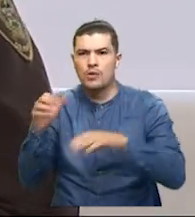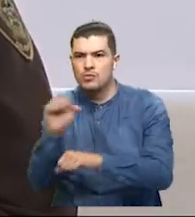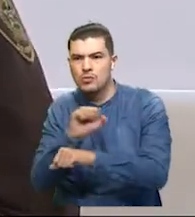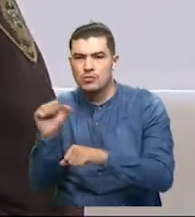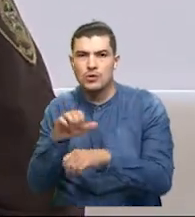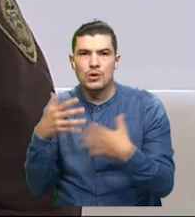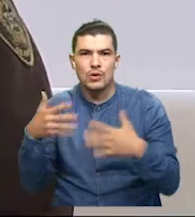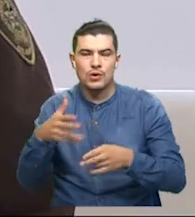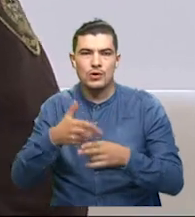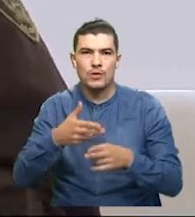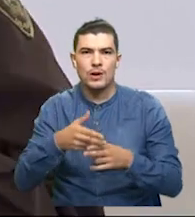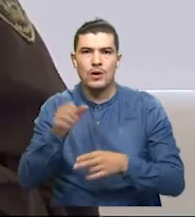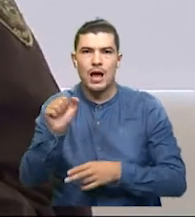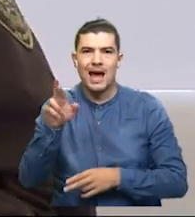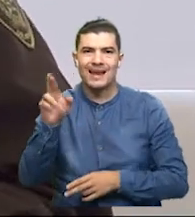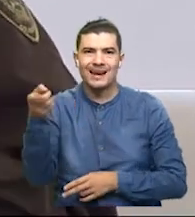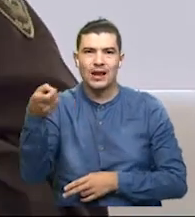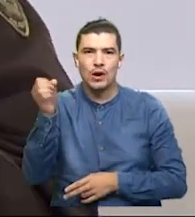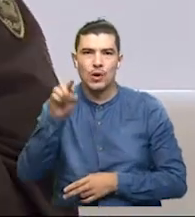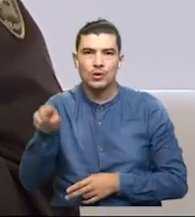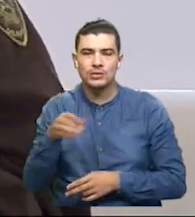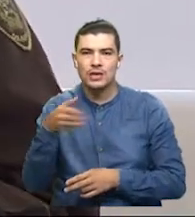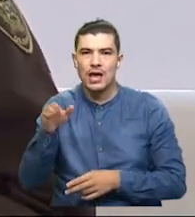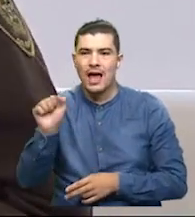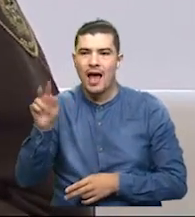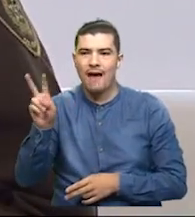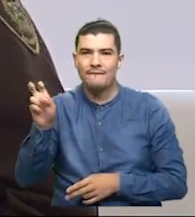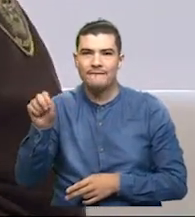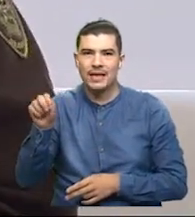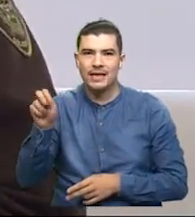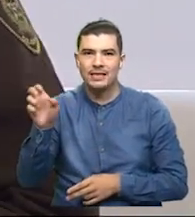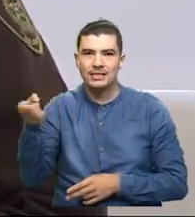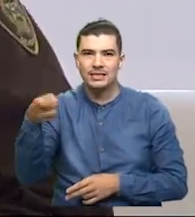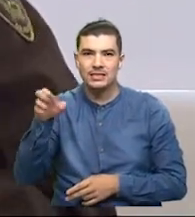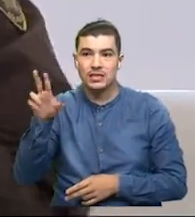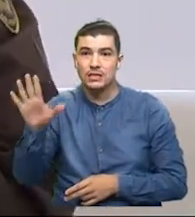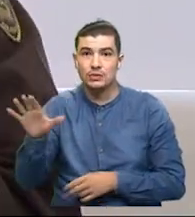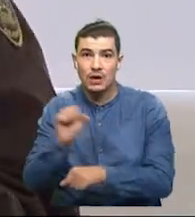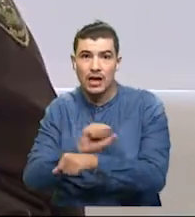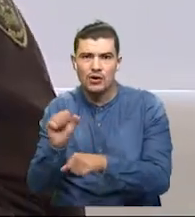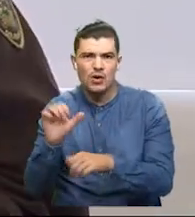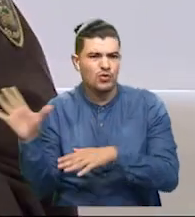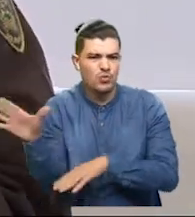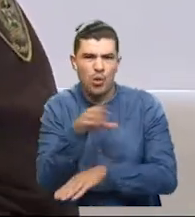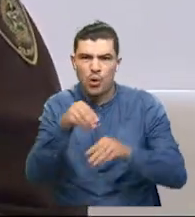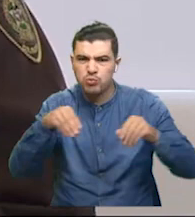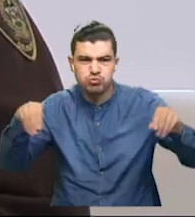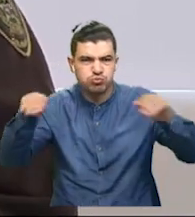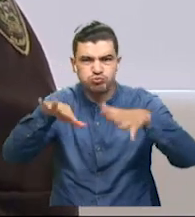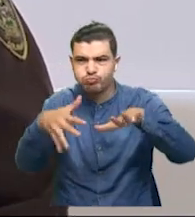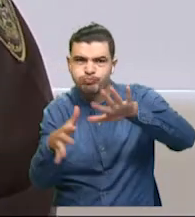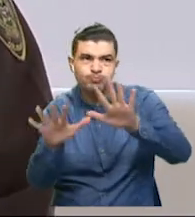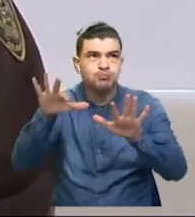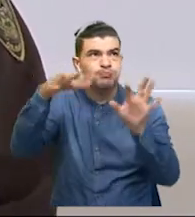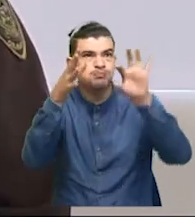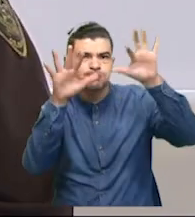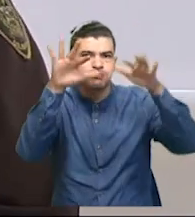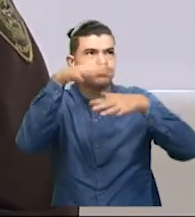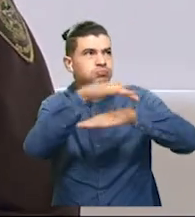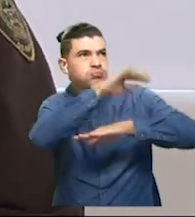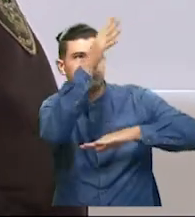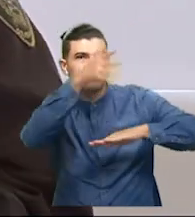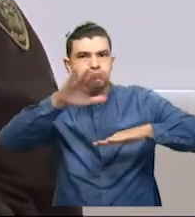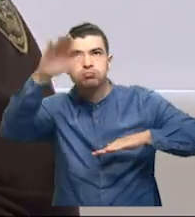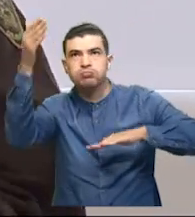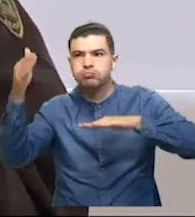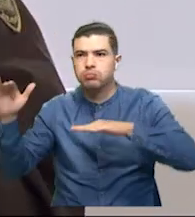vehículo Argos Avenger, y este vehículo es un vehículo todoterreno que tiene capacidades para escalar y descender las más altas montañas, pero